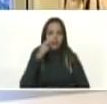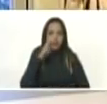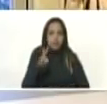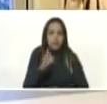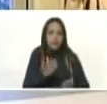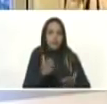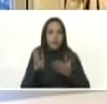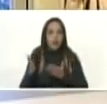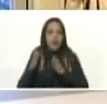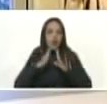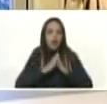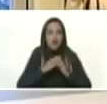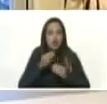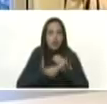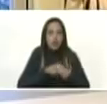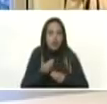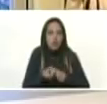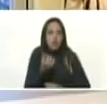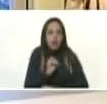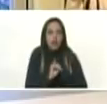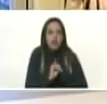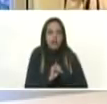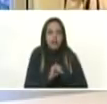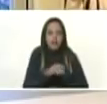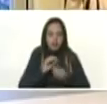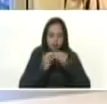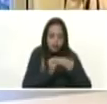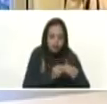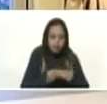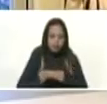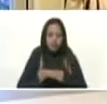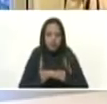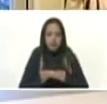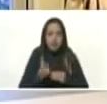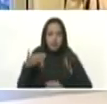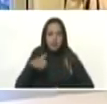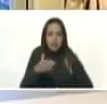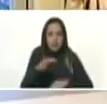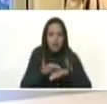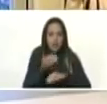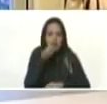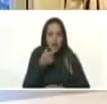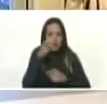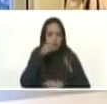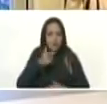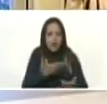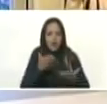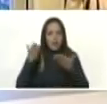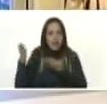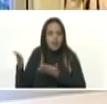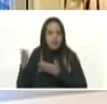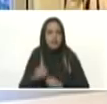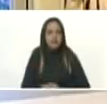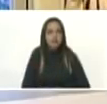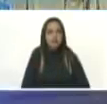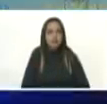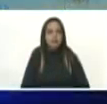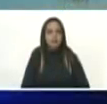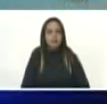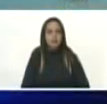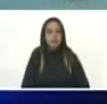cómo nosotros tenemos la maquinaria de producción de la proteína animal para nuestro pueblo. Adelante, compañero Dante Rivas.